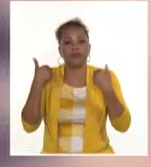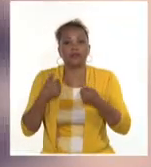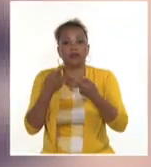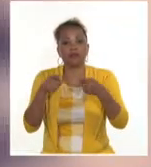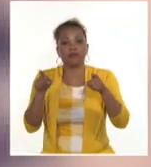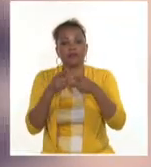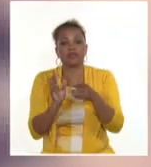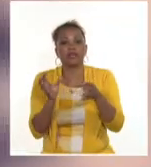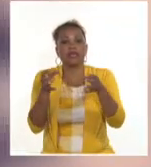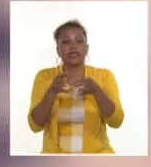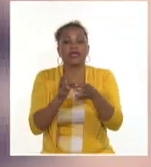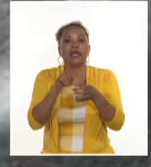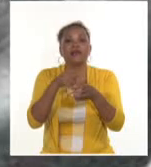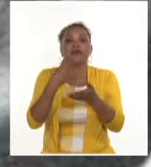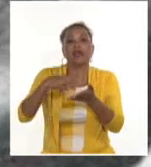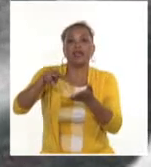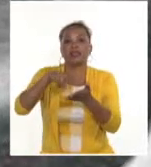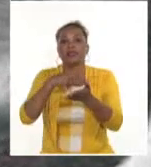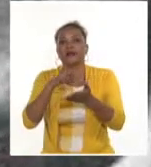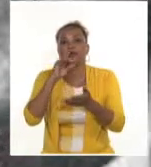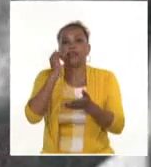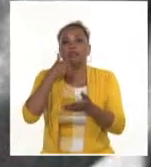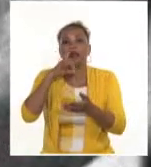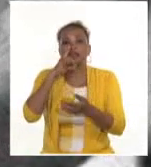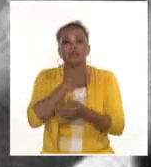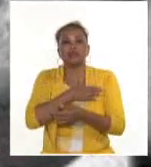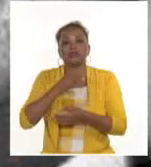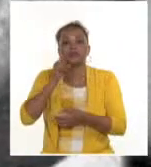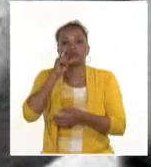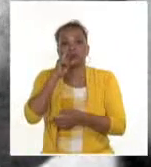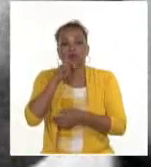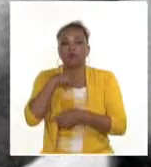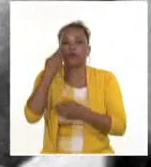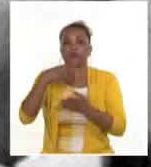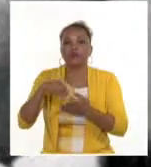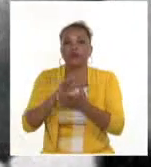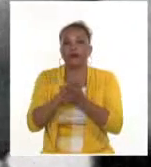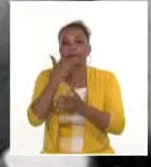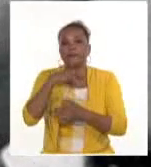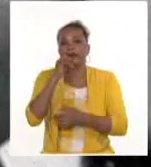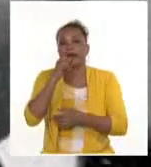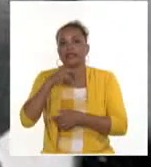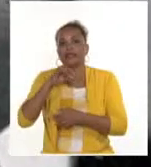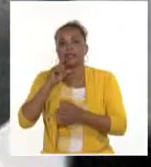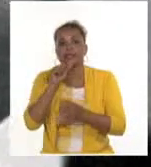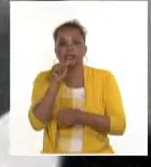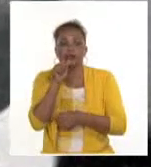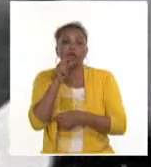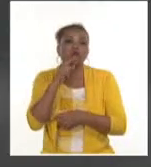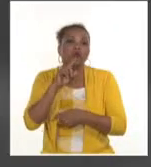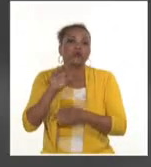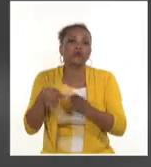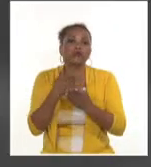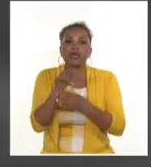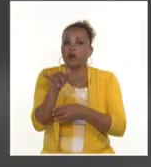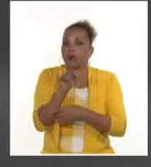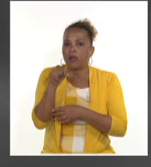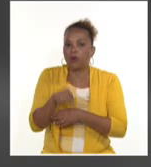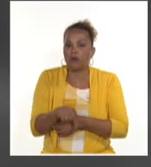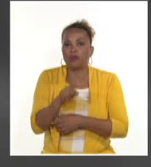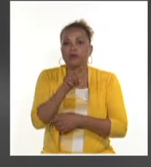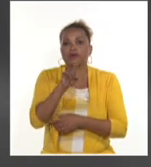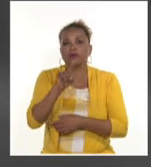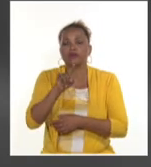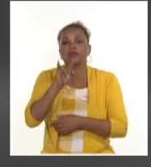el a los conjuntos de murió en Madrid Un día como hoy del año 1945 pero